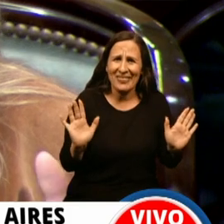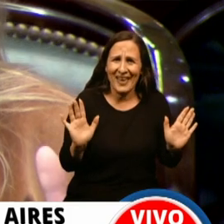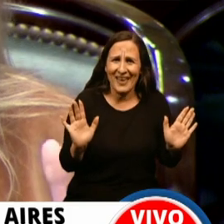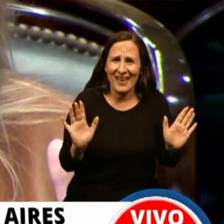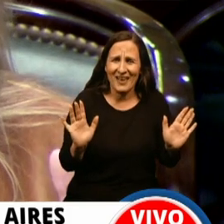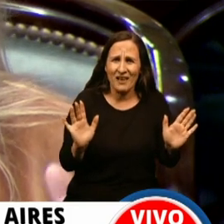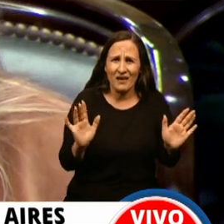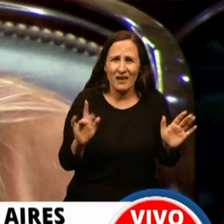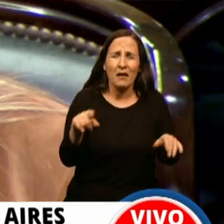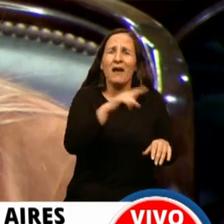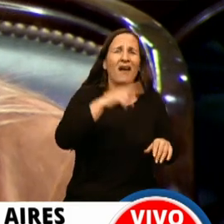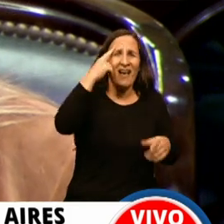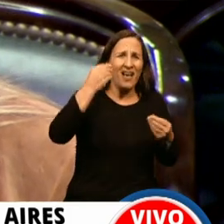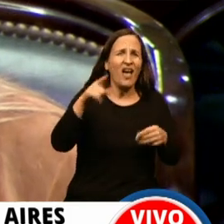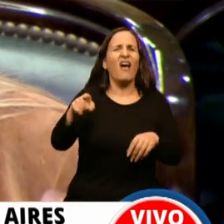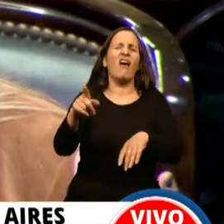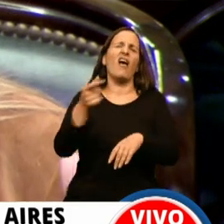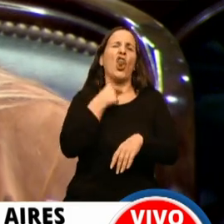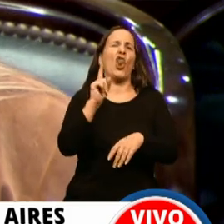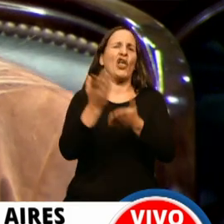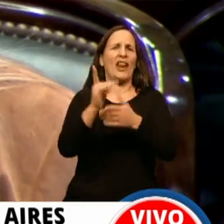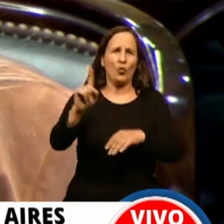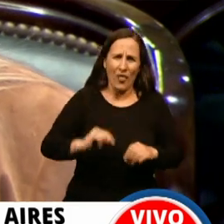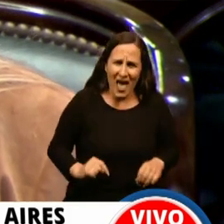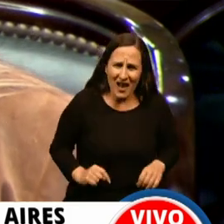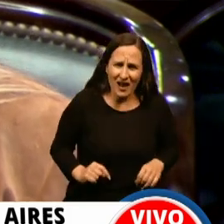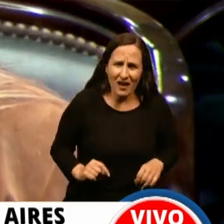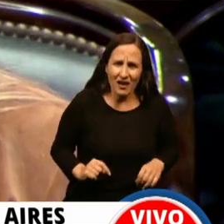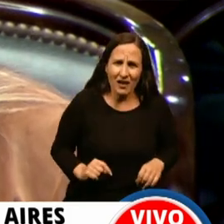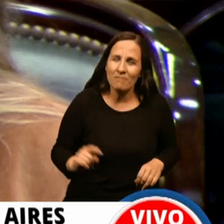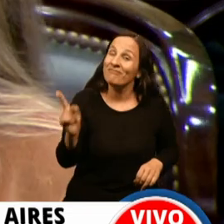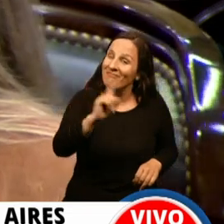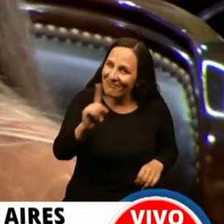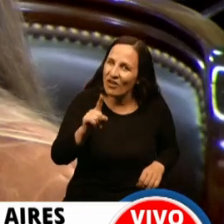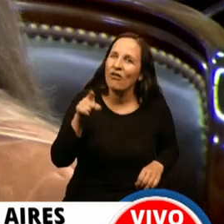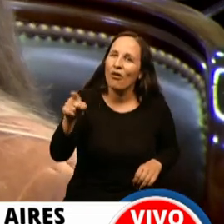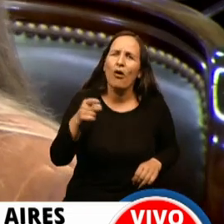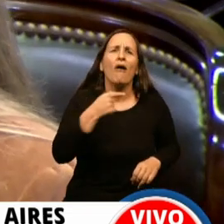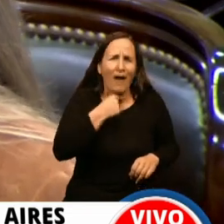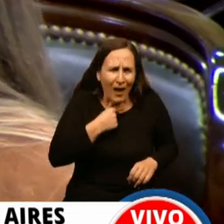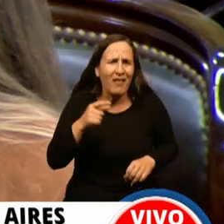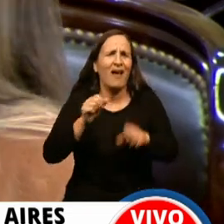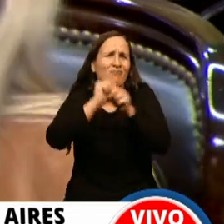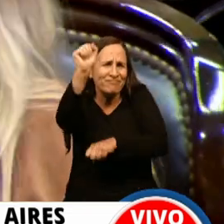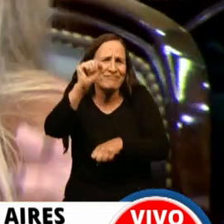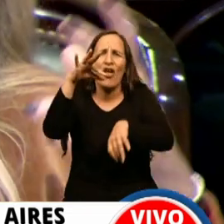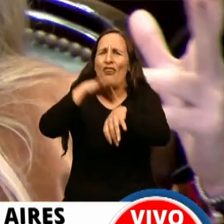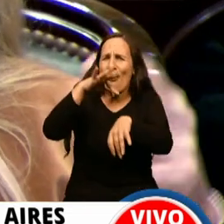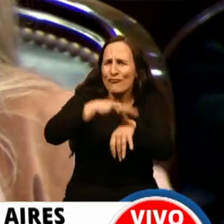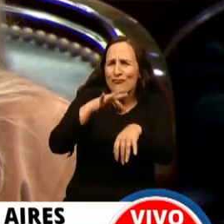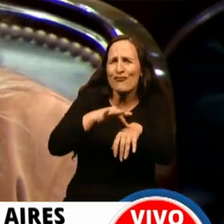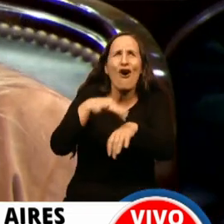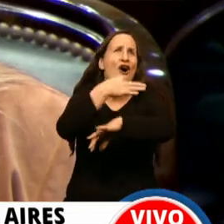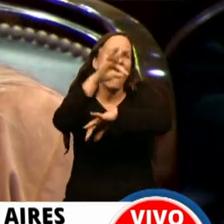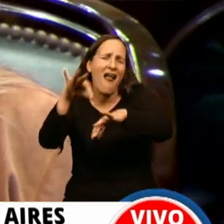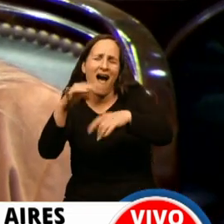que queremos creer que porque no querían estudiar no querían ser doctoras arquitectas querían tener